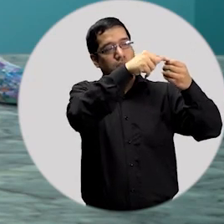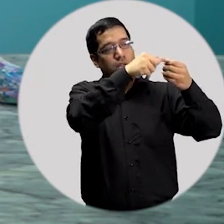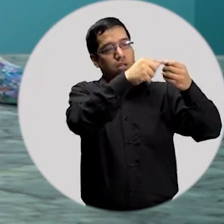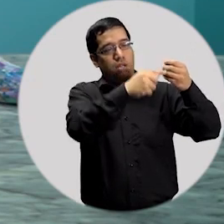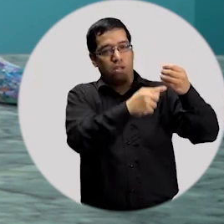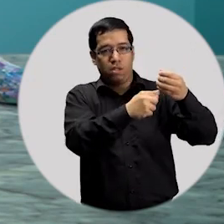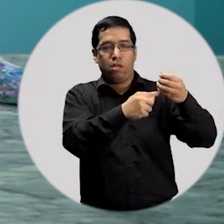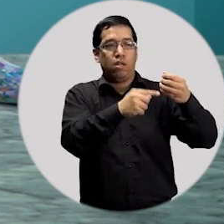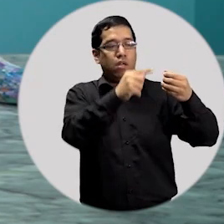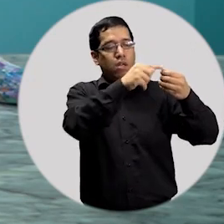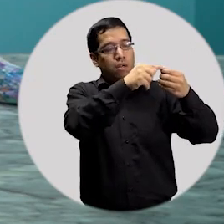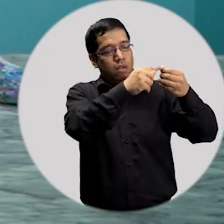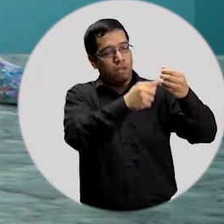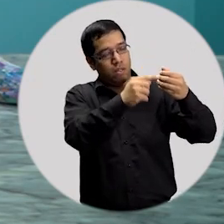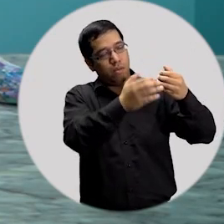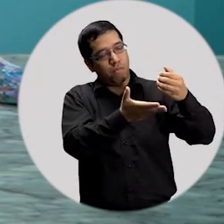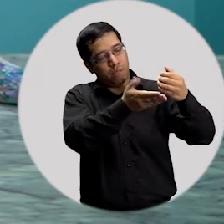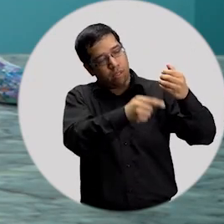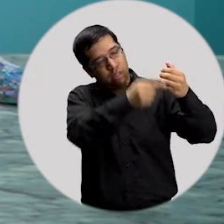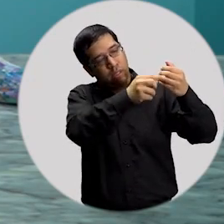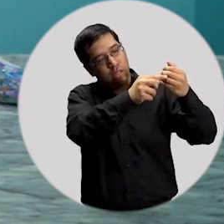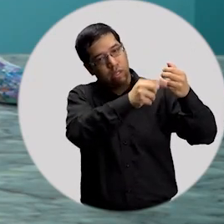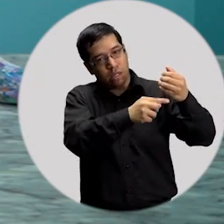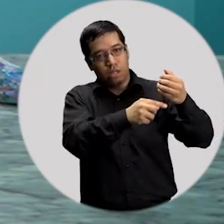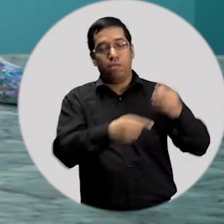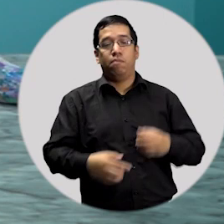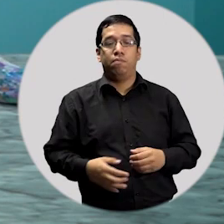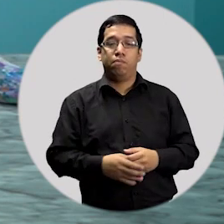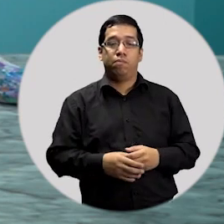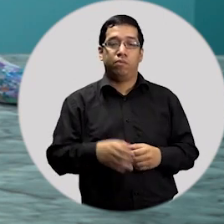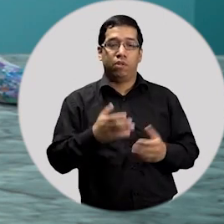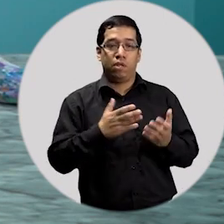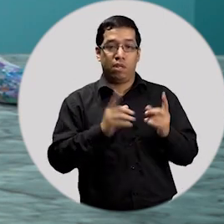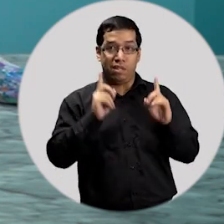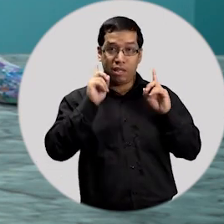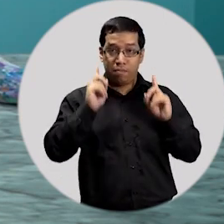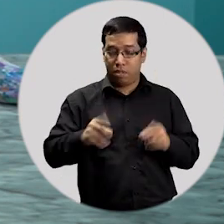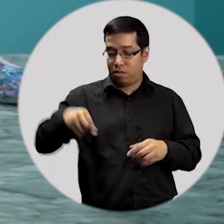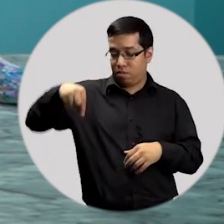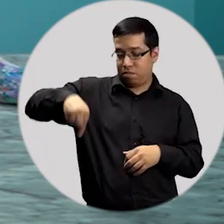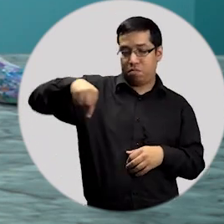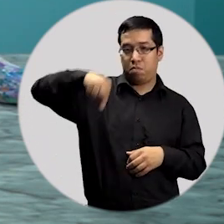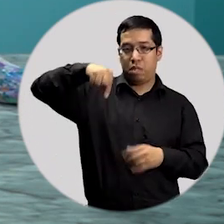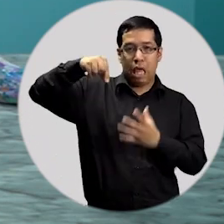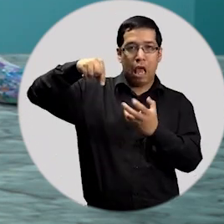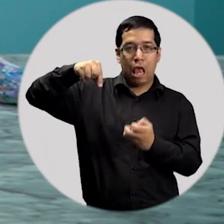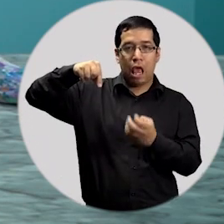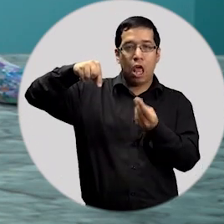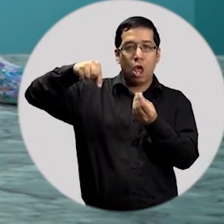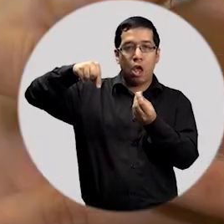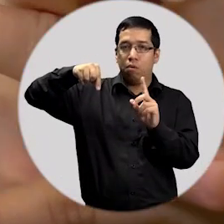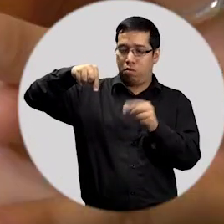a los emprendedores. Me pueden seguir en mi Instagram, ya dije que estoy como creando con Ana, o si no, también mi número